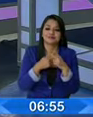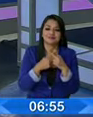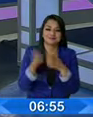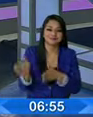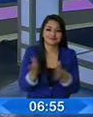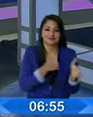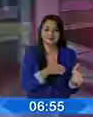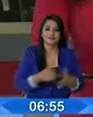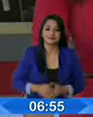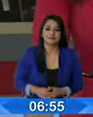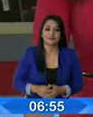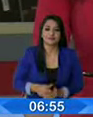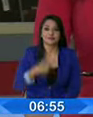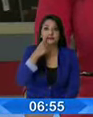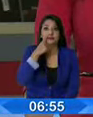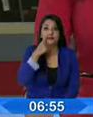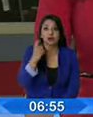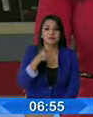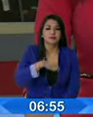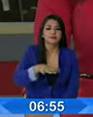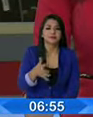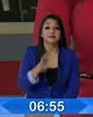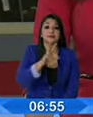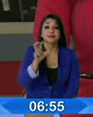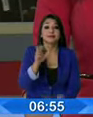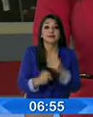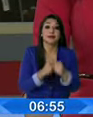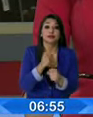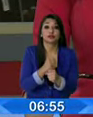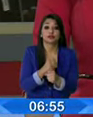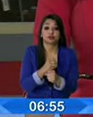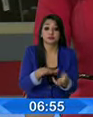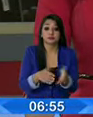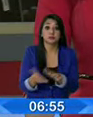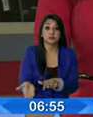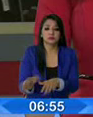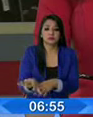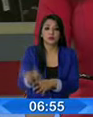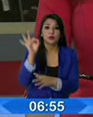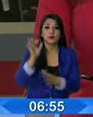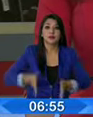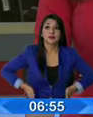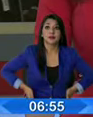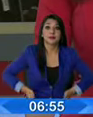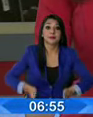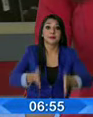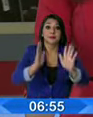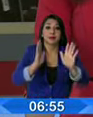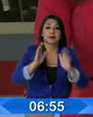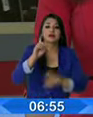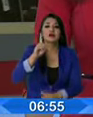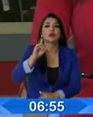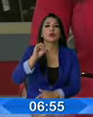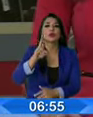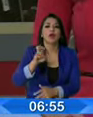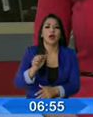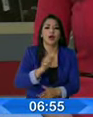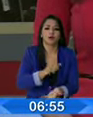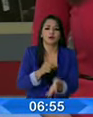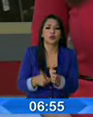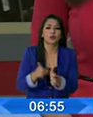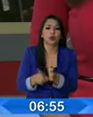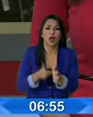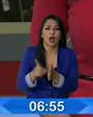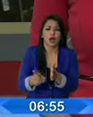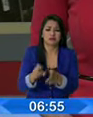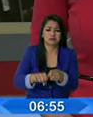Le contamos que el cuerpo de un ciudadano de aproximadamente 30 años fue localizado en la vía mitad, en la mitad de la vía Durán-Yaguachi, completamente